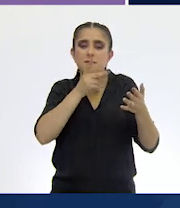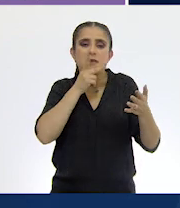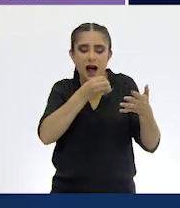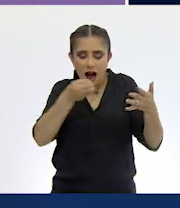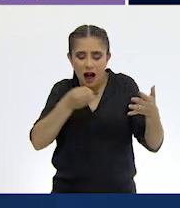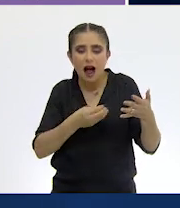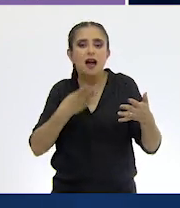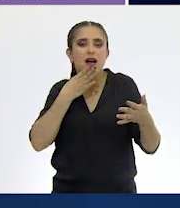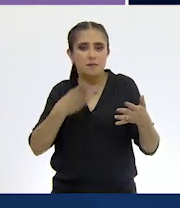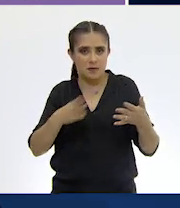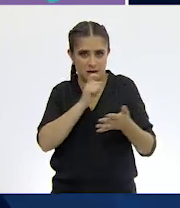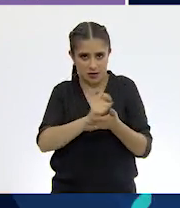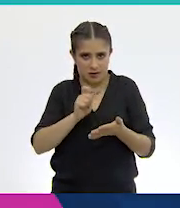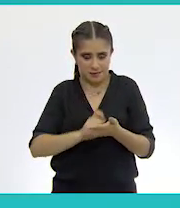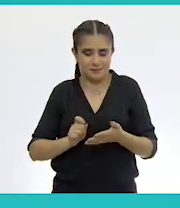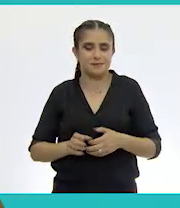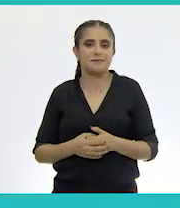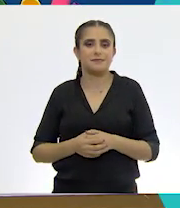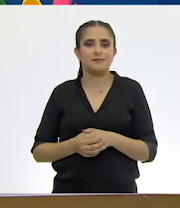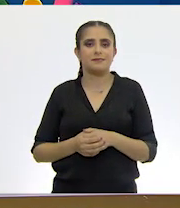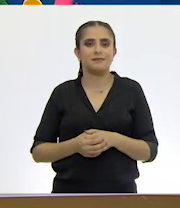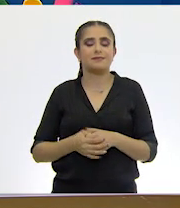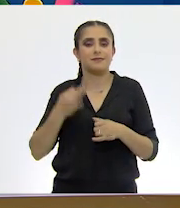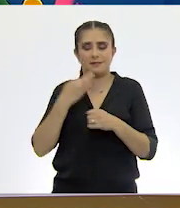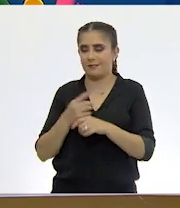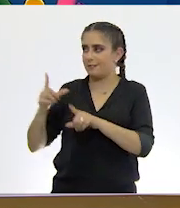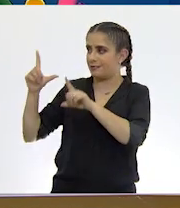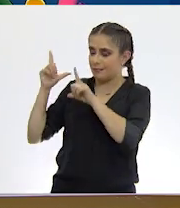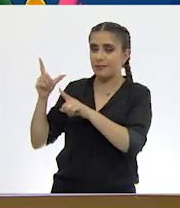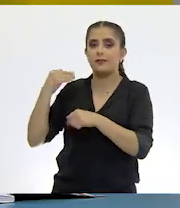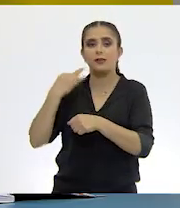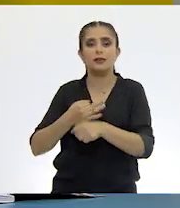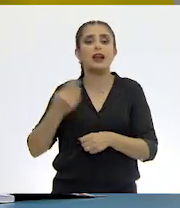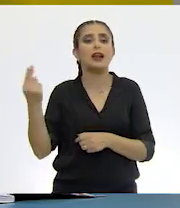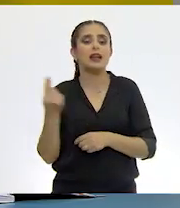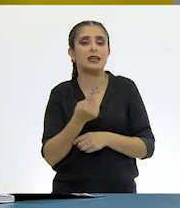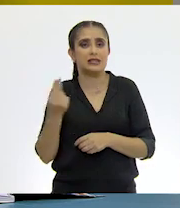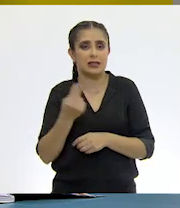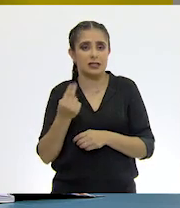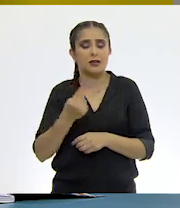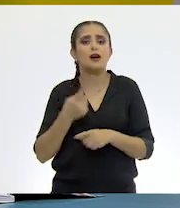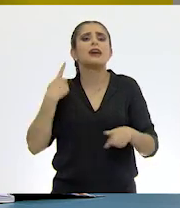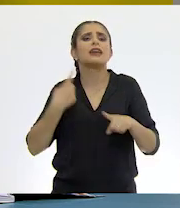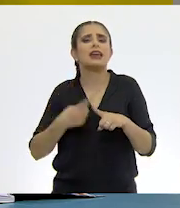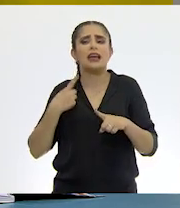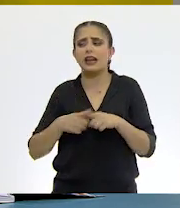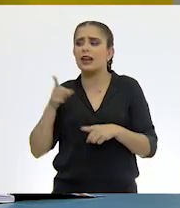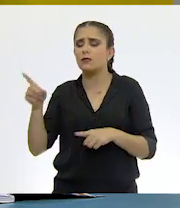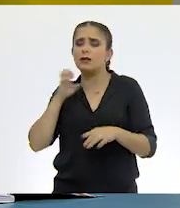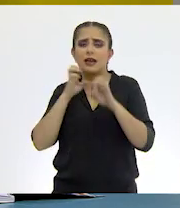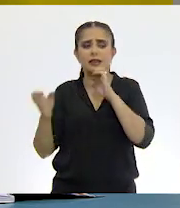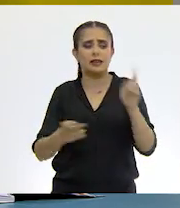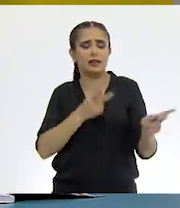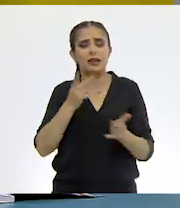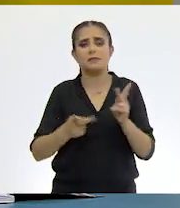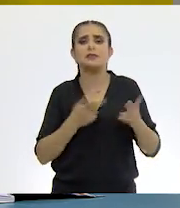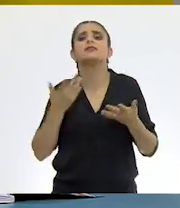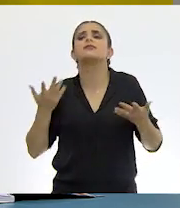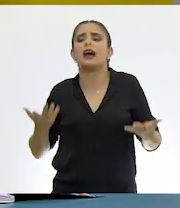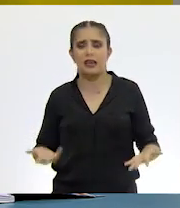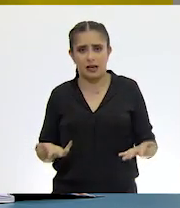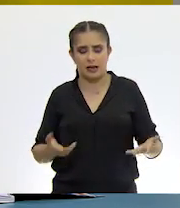libro como en el esquema que te presenté, pues necesitamos previamente definir a quién vas a entrevistar.